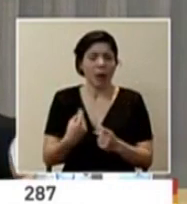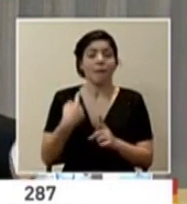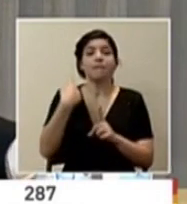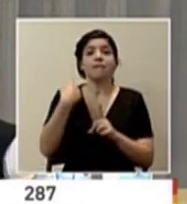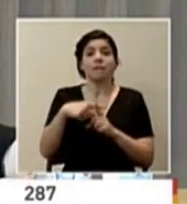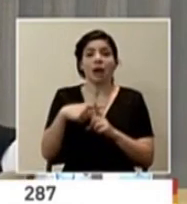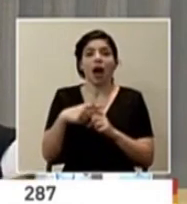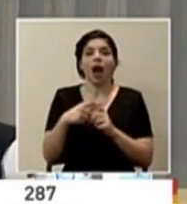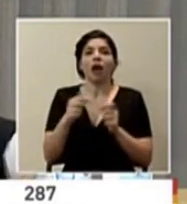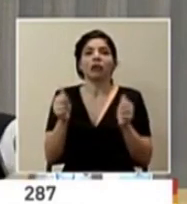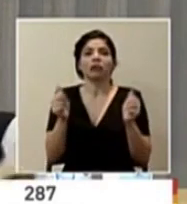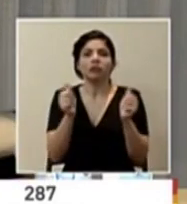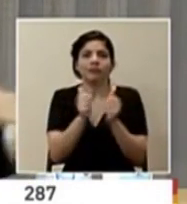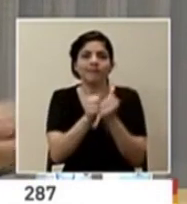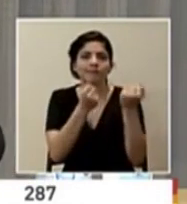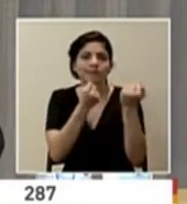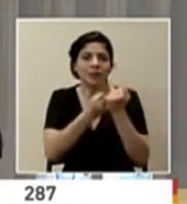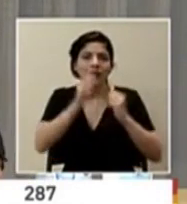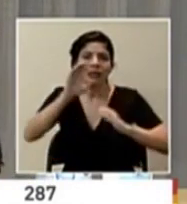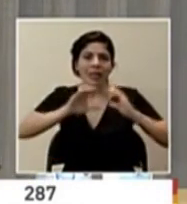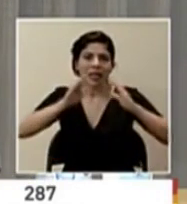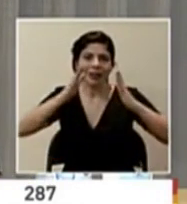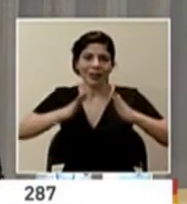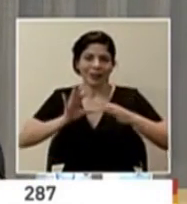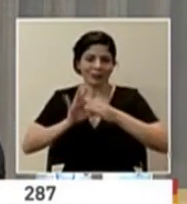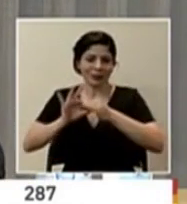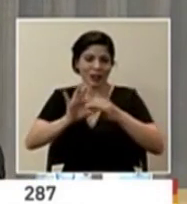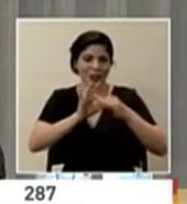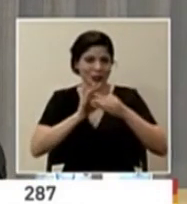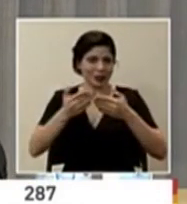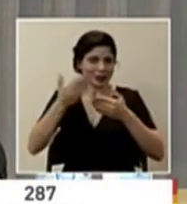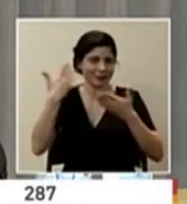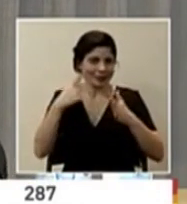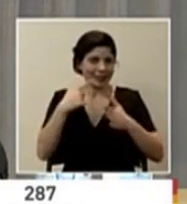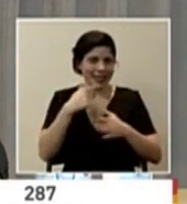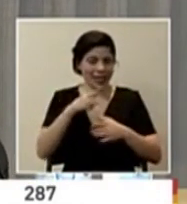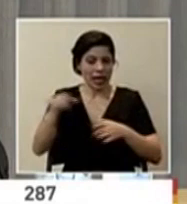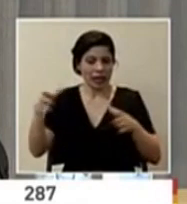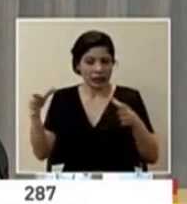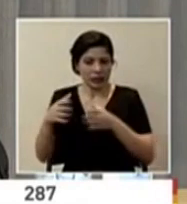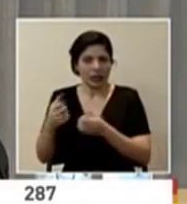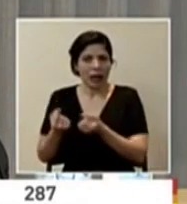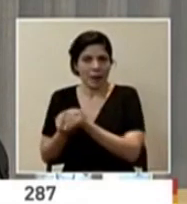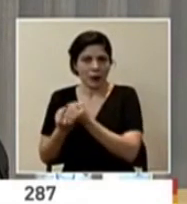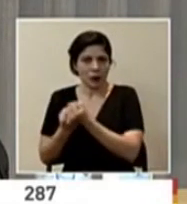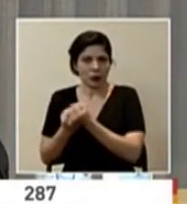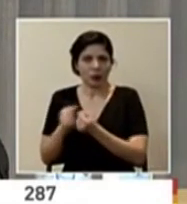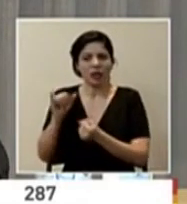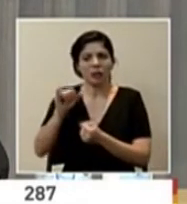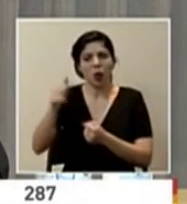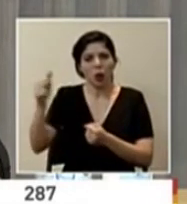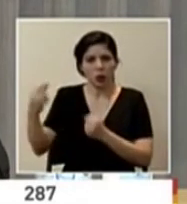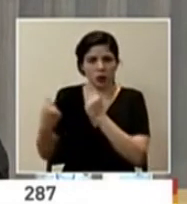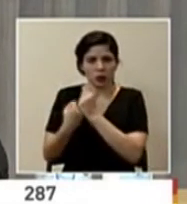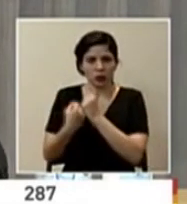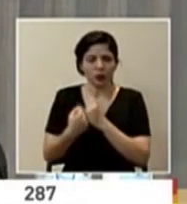acompañamiento científico de los socios estratégicos que he mencionado, así como otros.